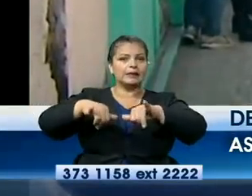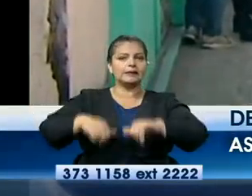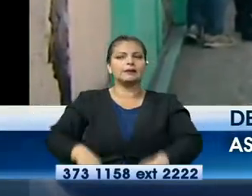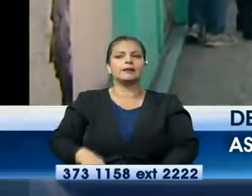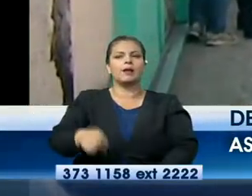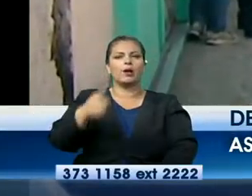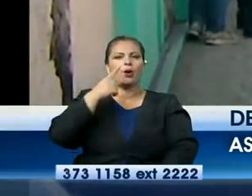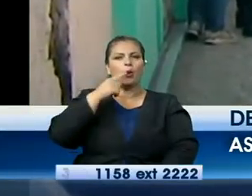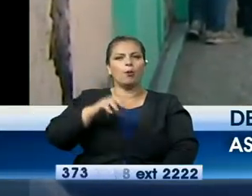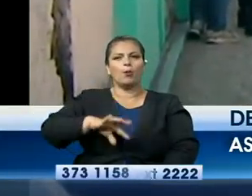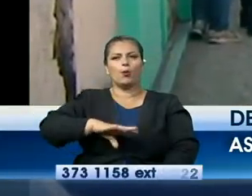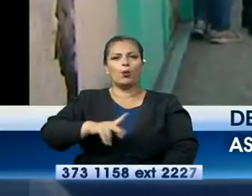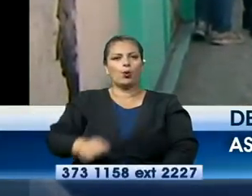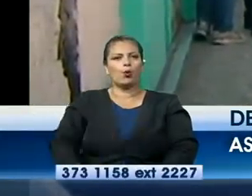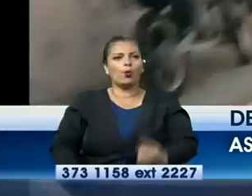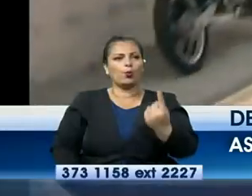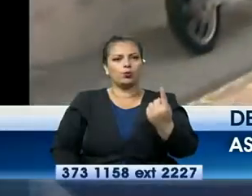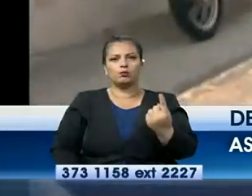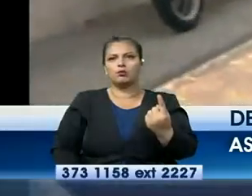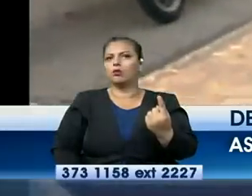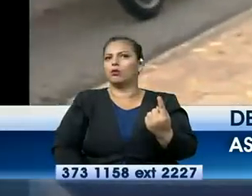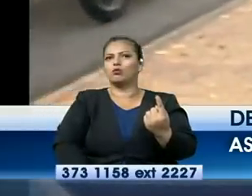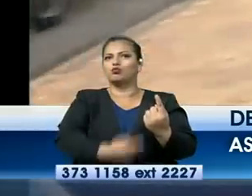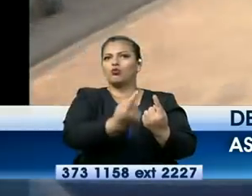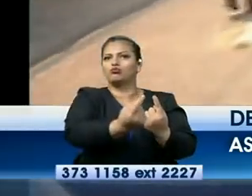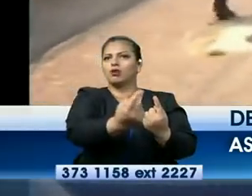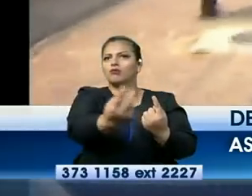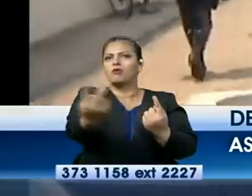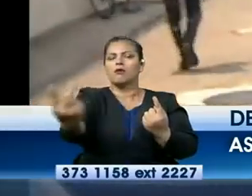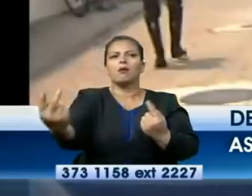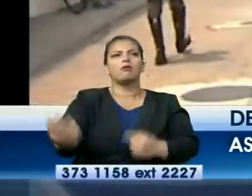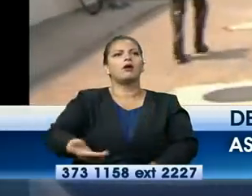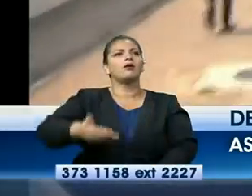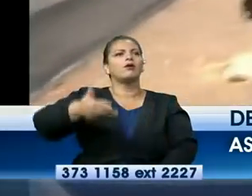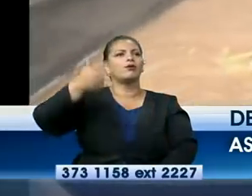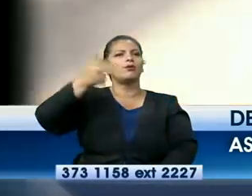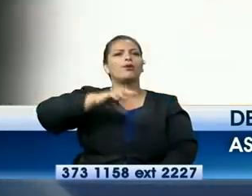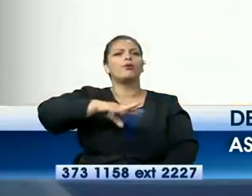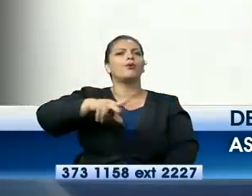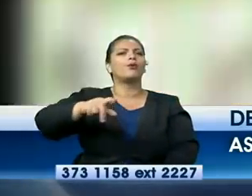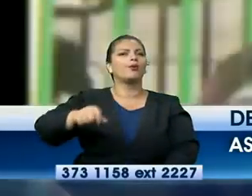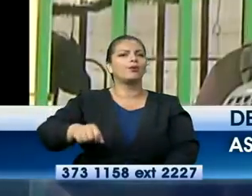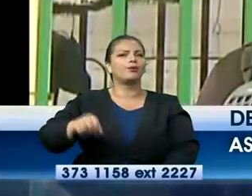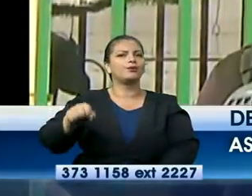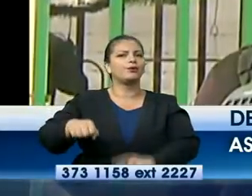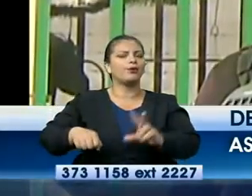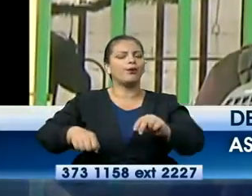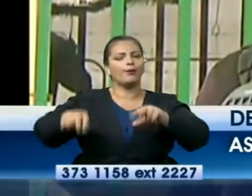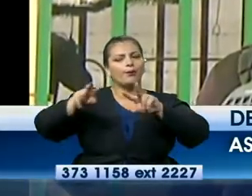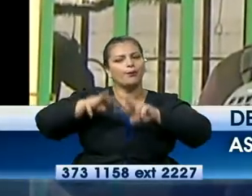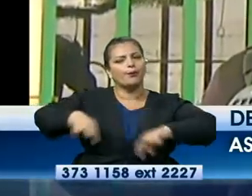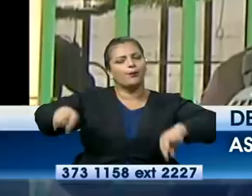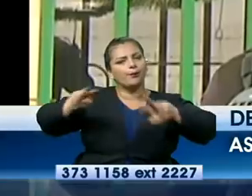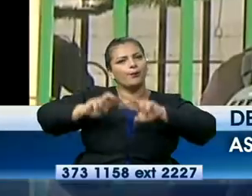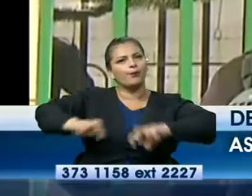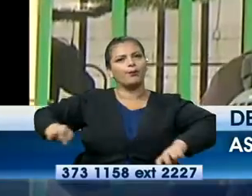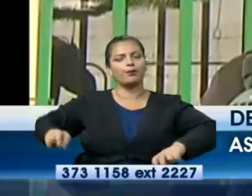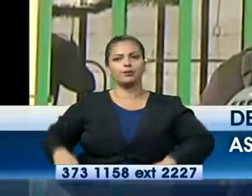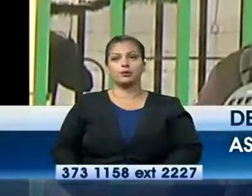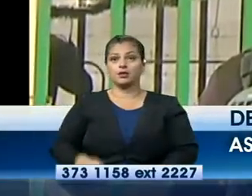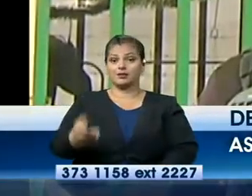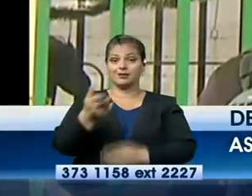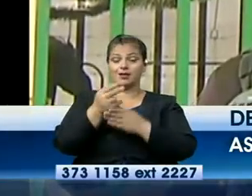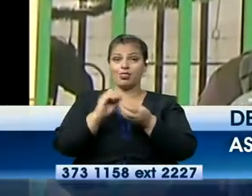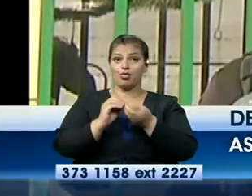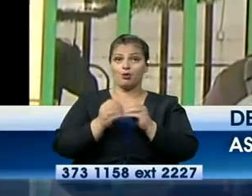habría realizado este tipo de delitos en otros puntos del norte de la ciudad es un arma un revólver calibre 38